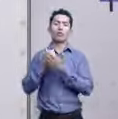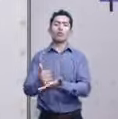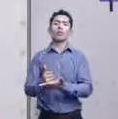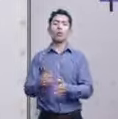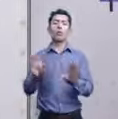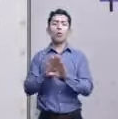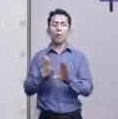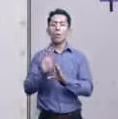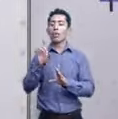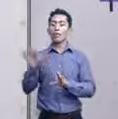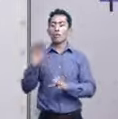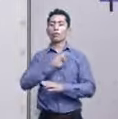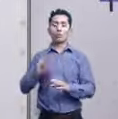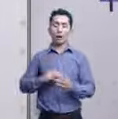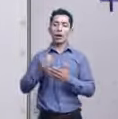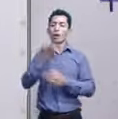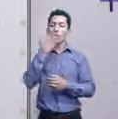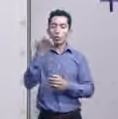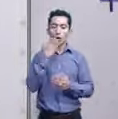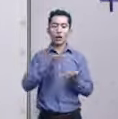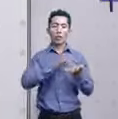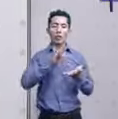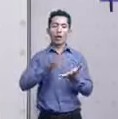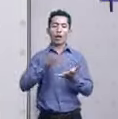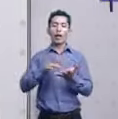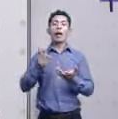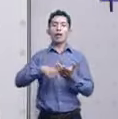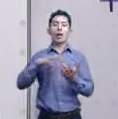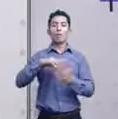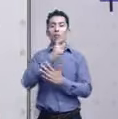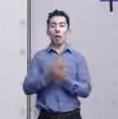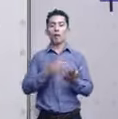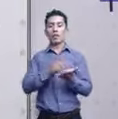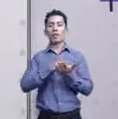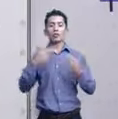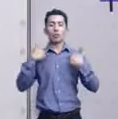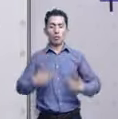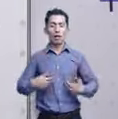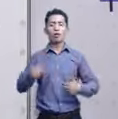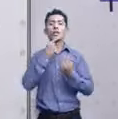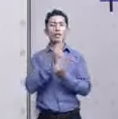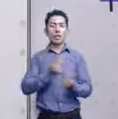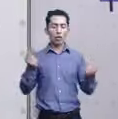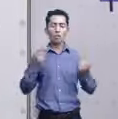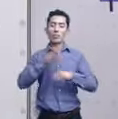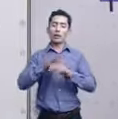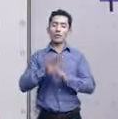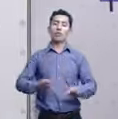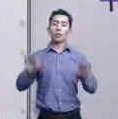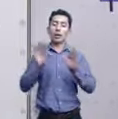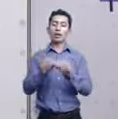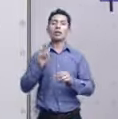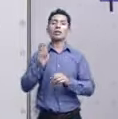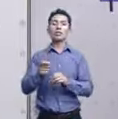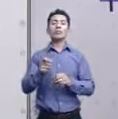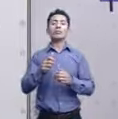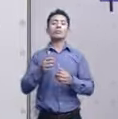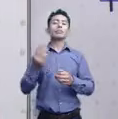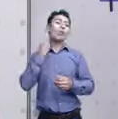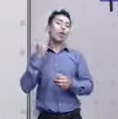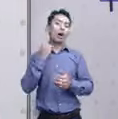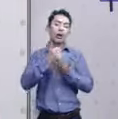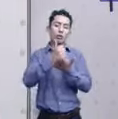por medio del DIF municipal. A las escuelas implementaremos programas de derechos humanos de los niños. Pero lo más importante es brindar